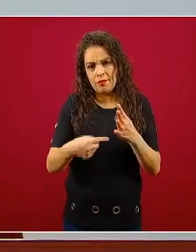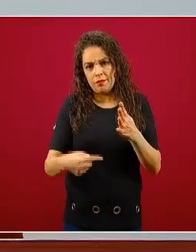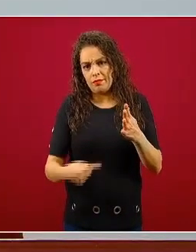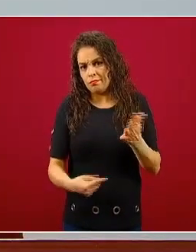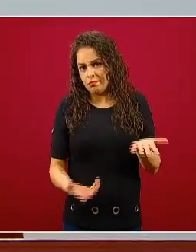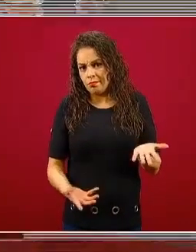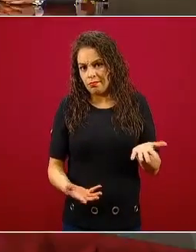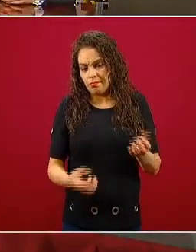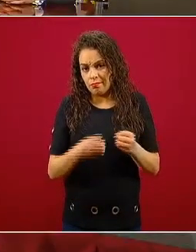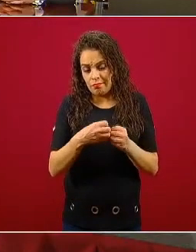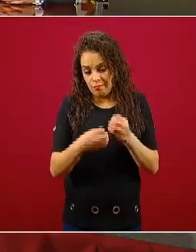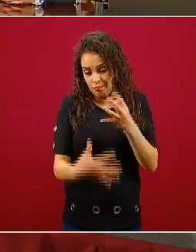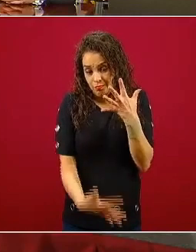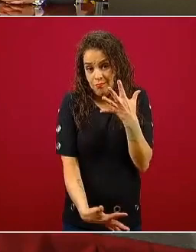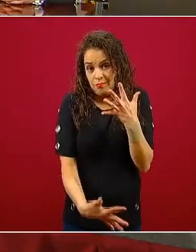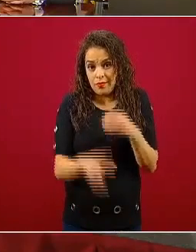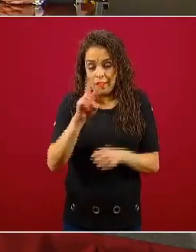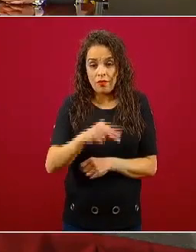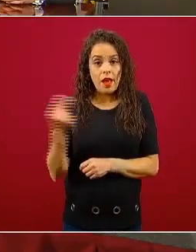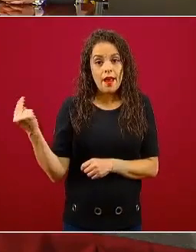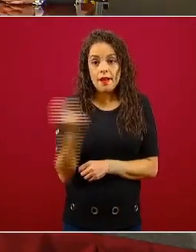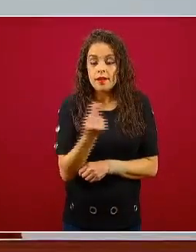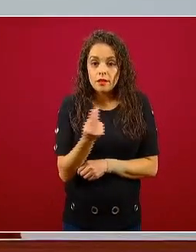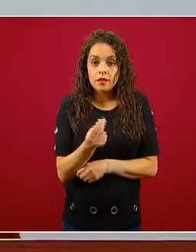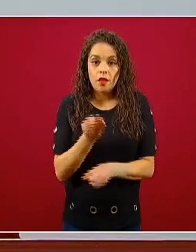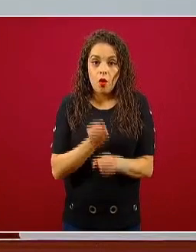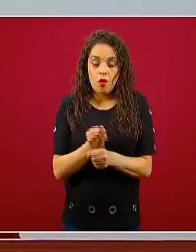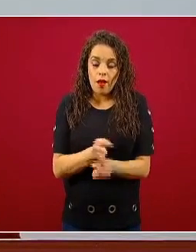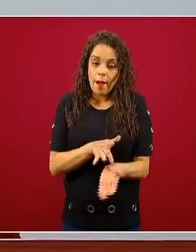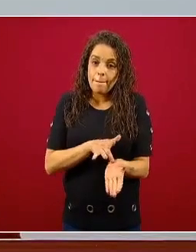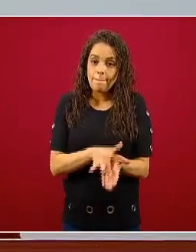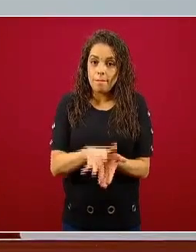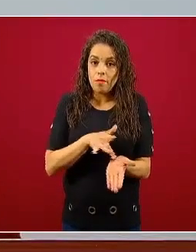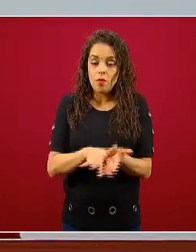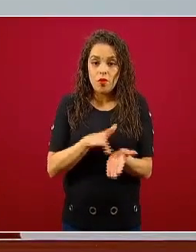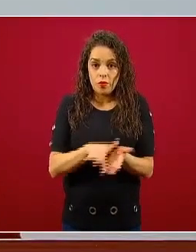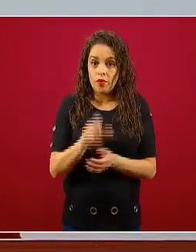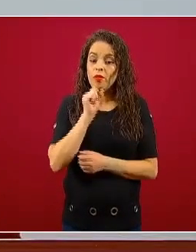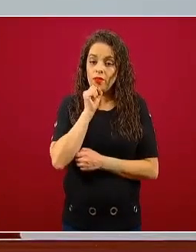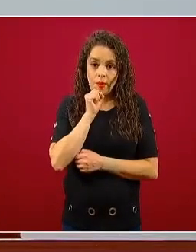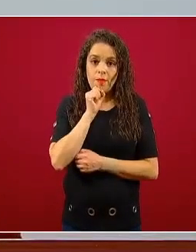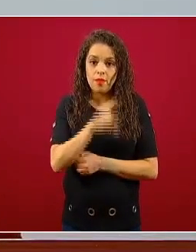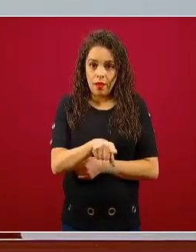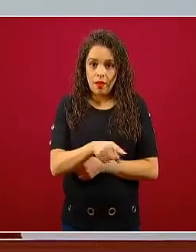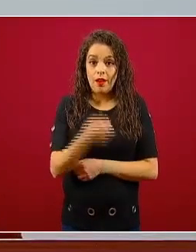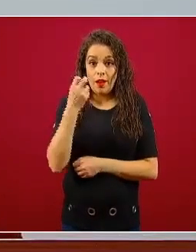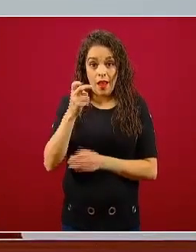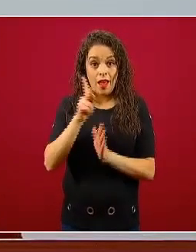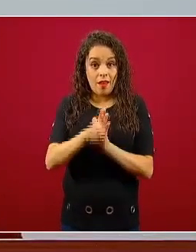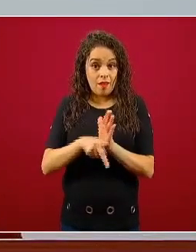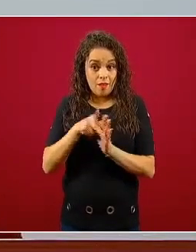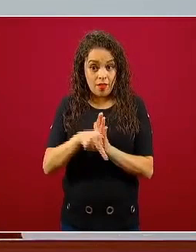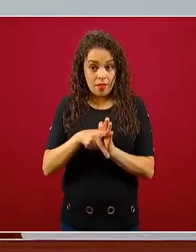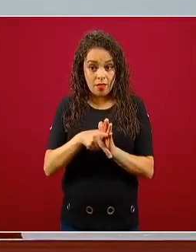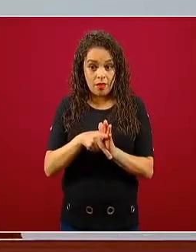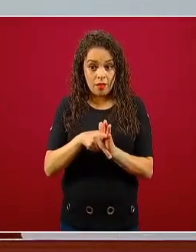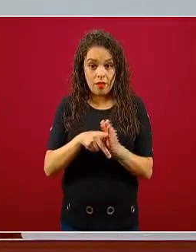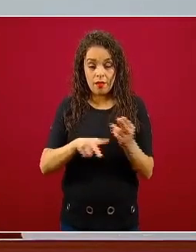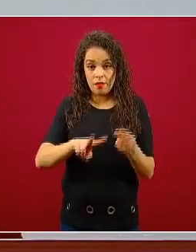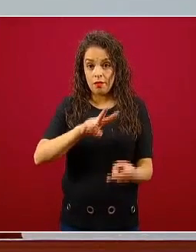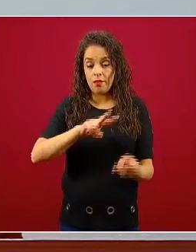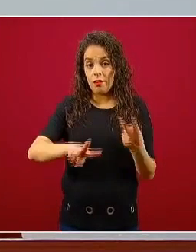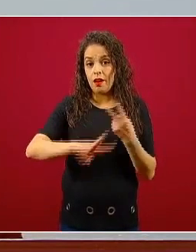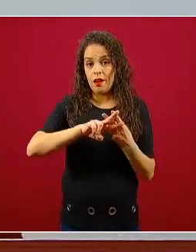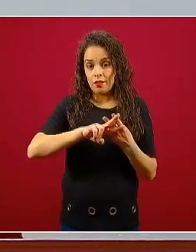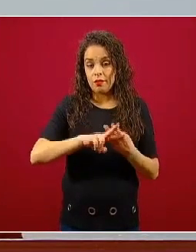están ahora necesitando de los apoyos. Y entonces, con este video, con el hashtag Cuida a